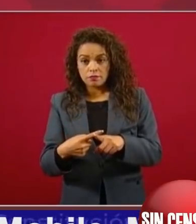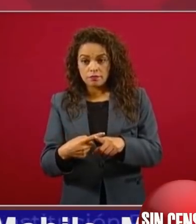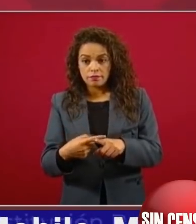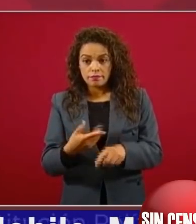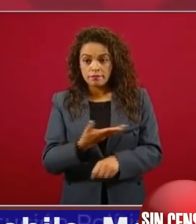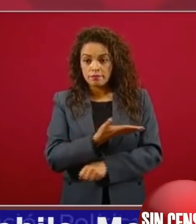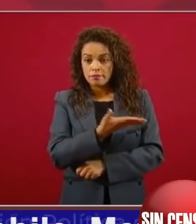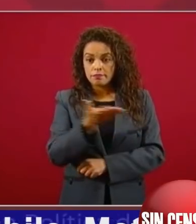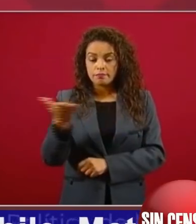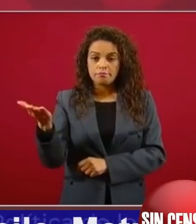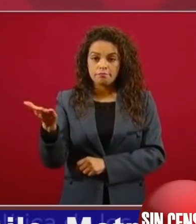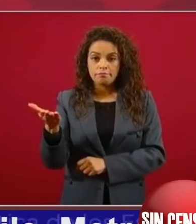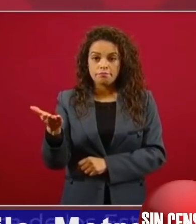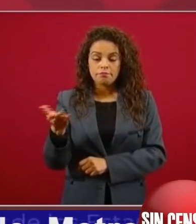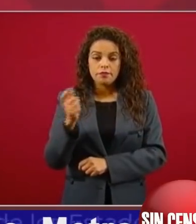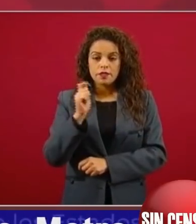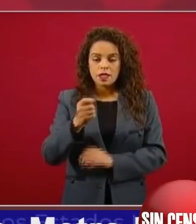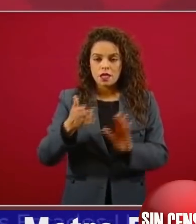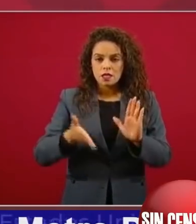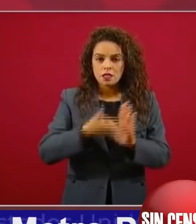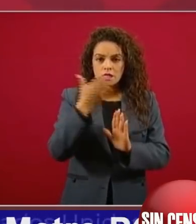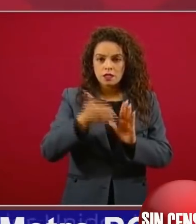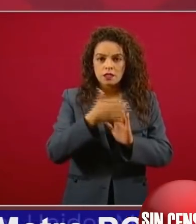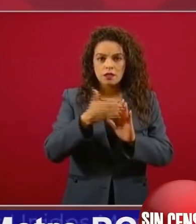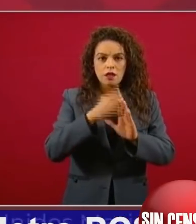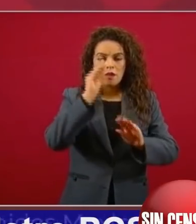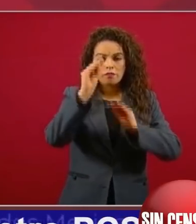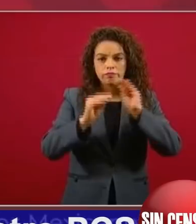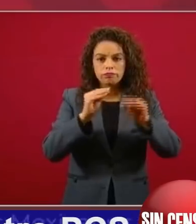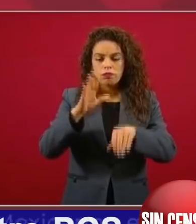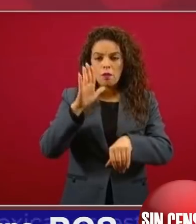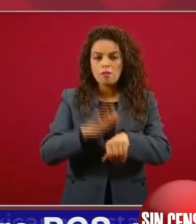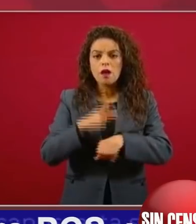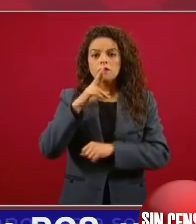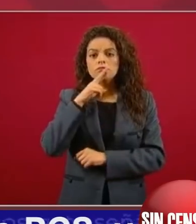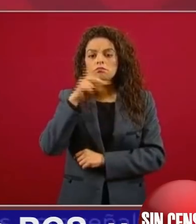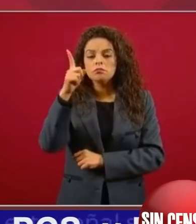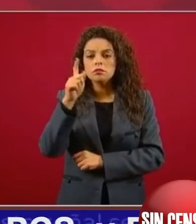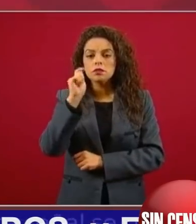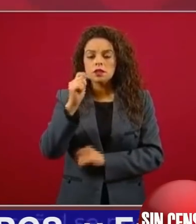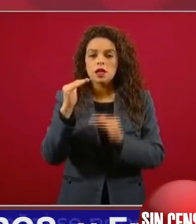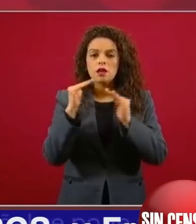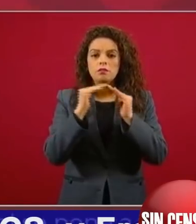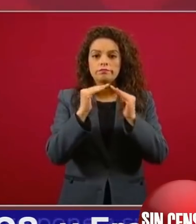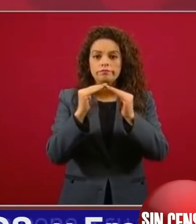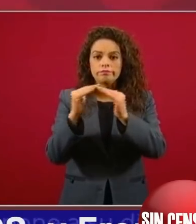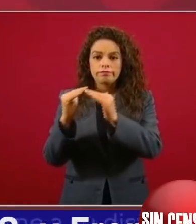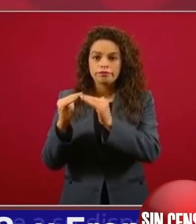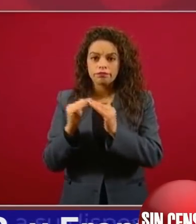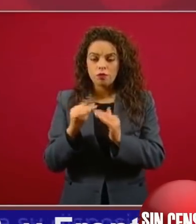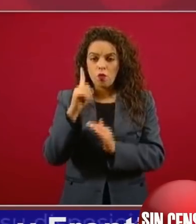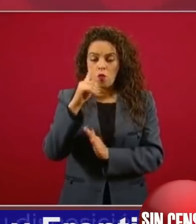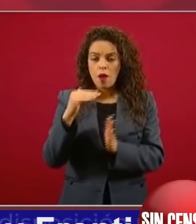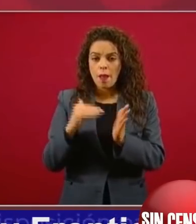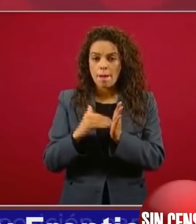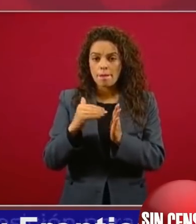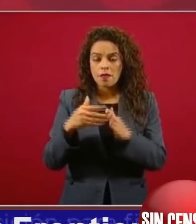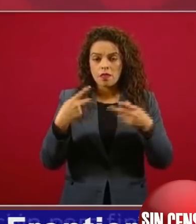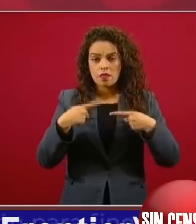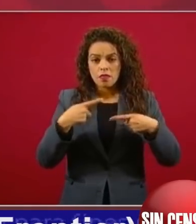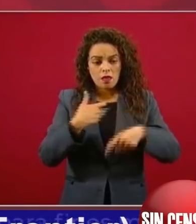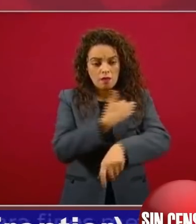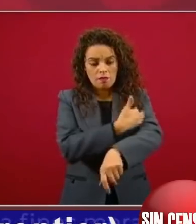para la construcción, ampliación y mejoramiento de vivienda a 1 millón de familias.